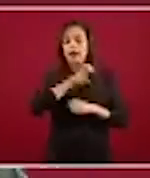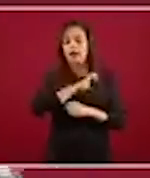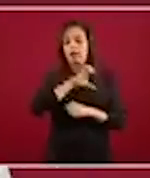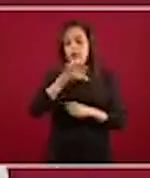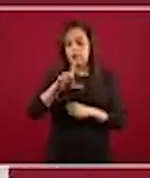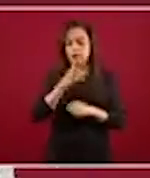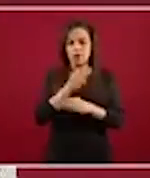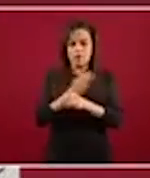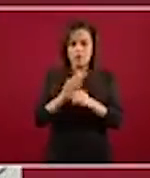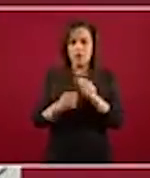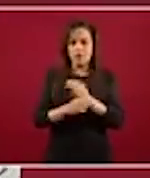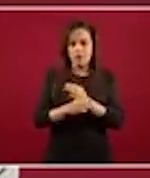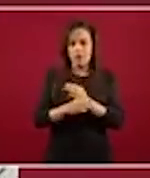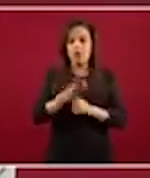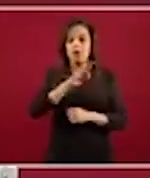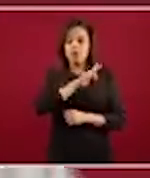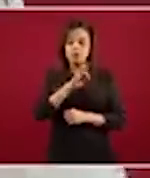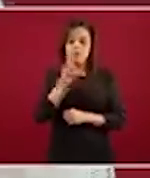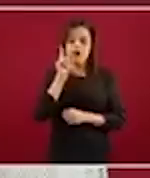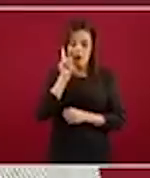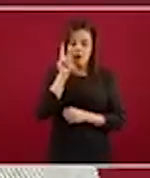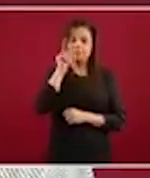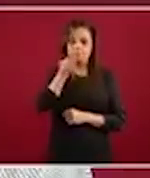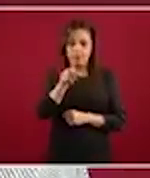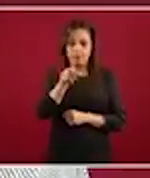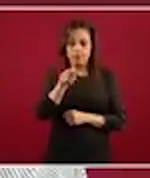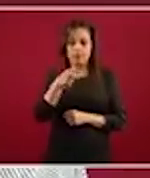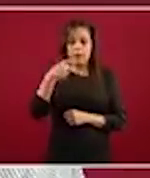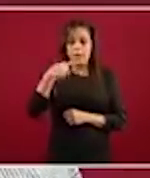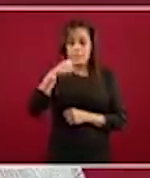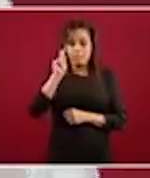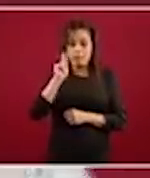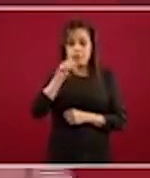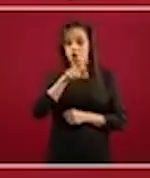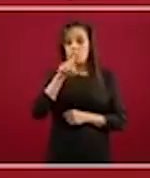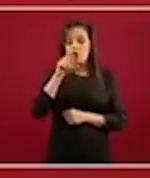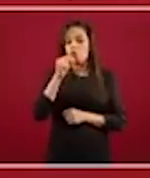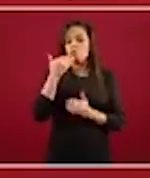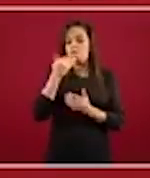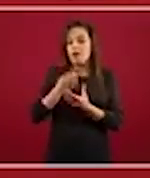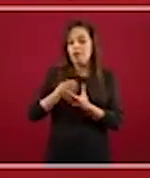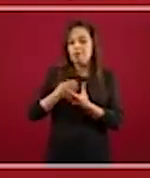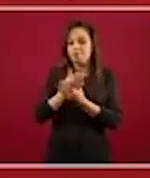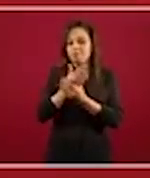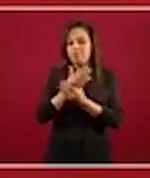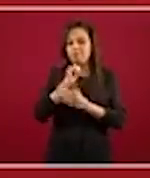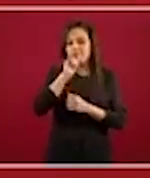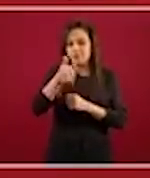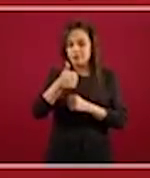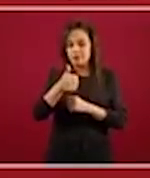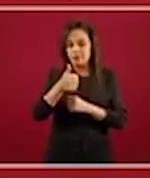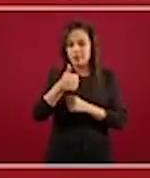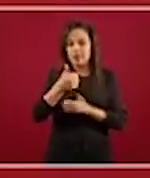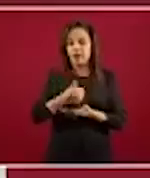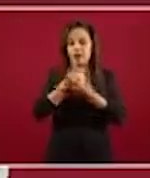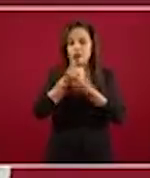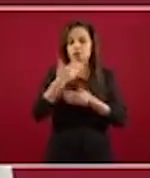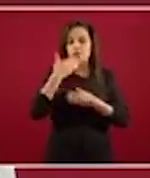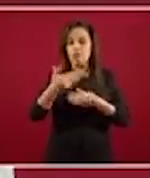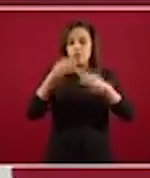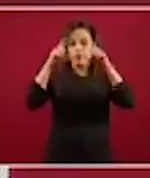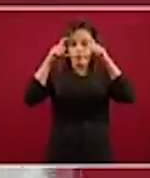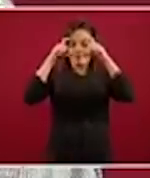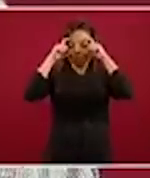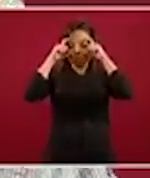obviamente que permita la visualización, pero que sella completamente el espacio de los ojos. Esos